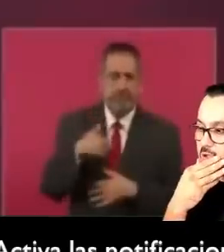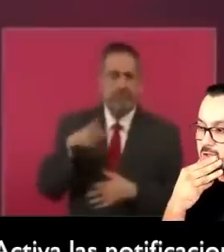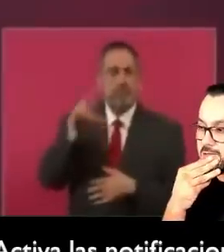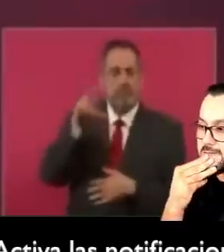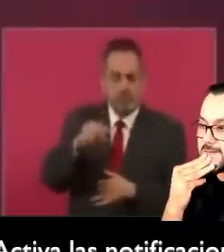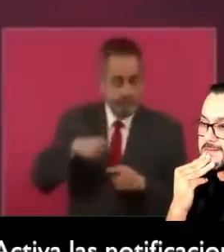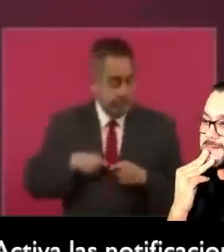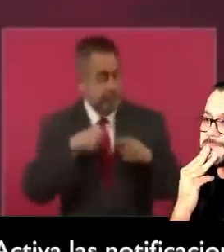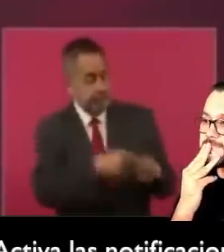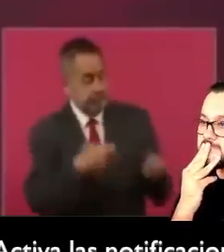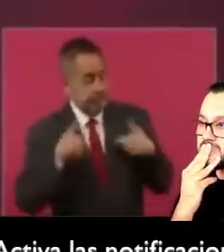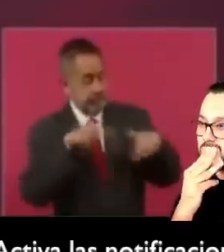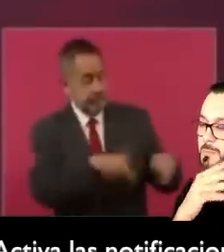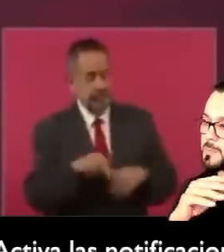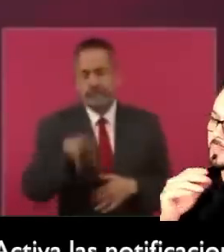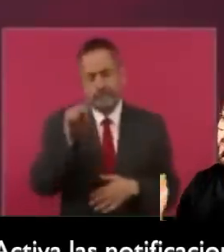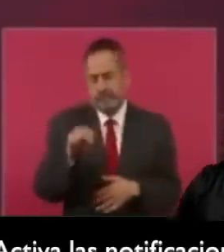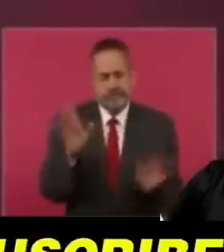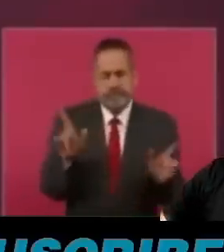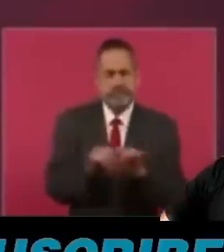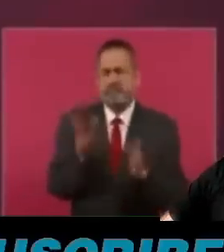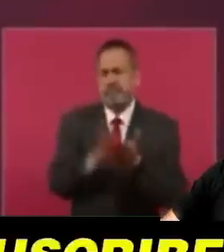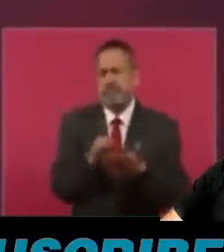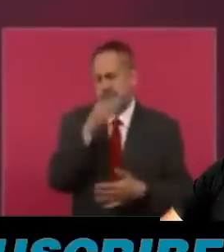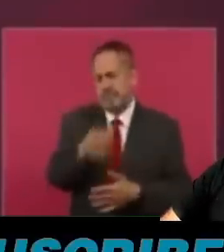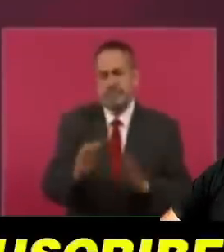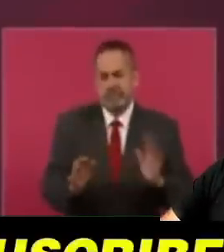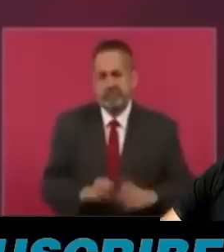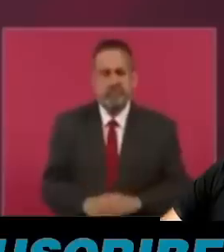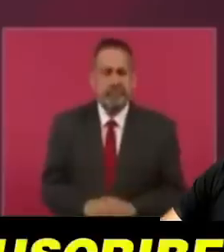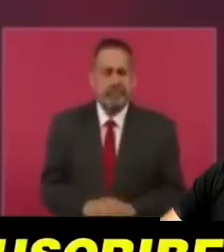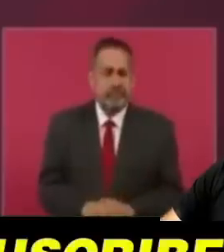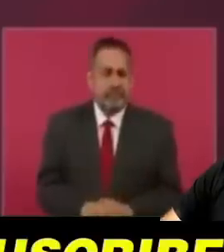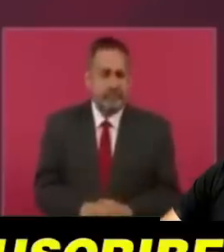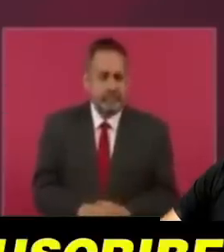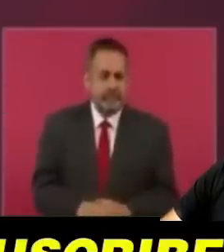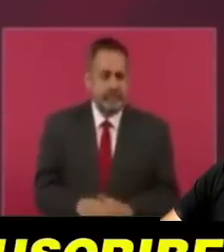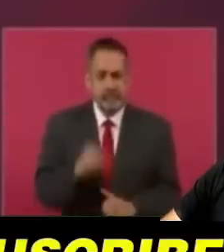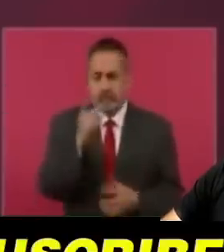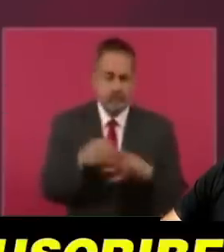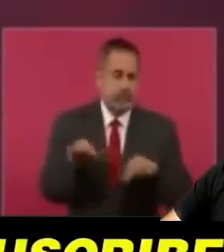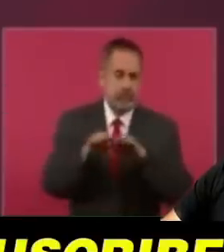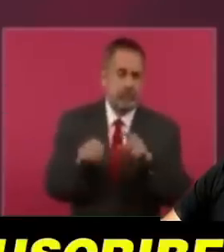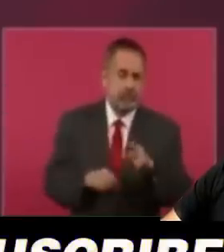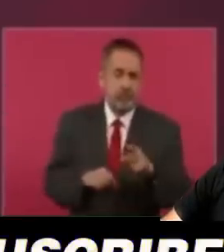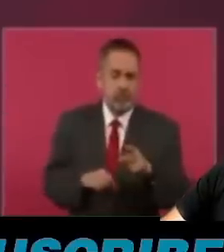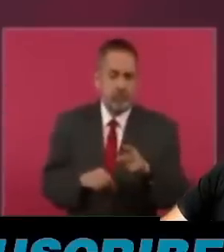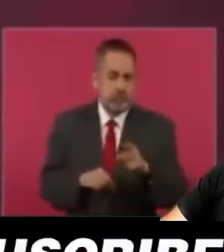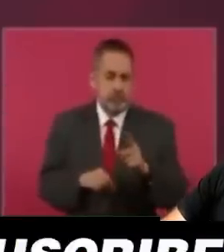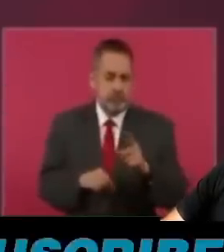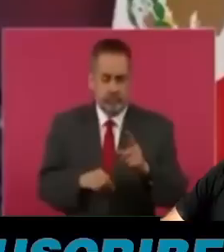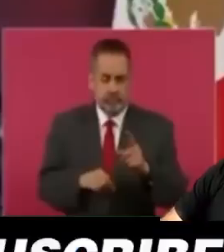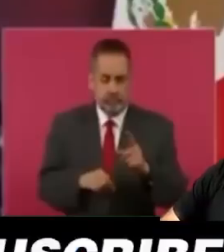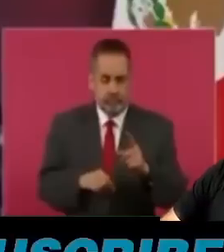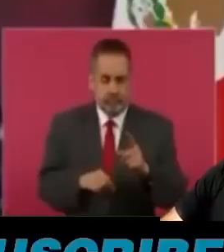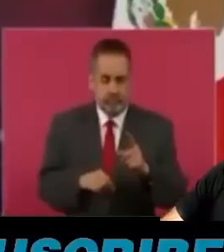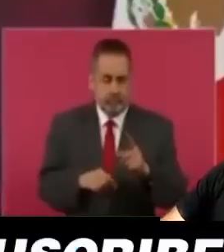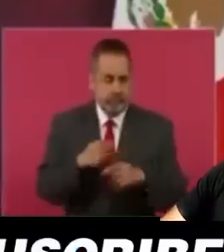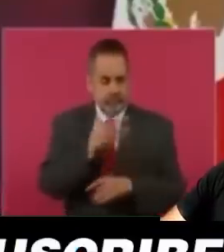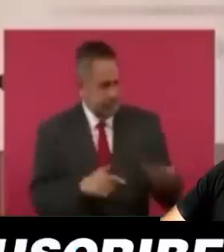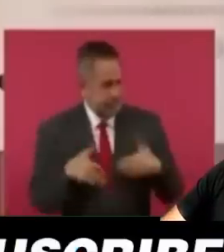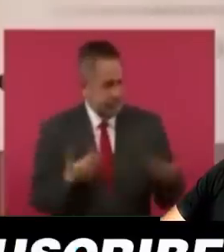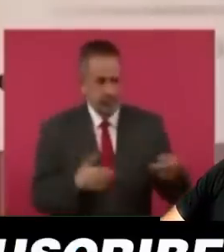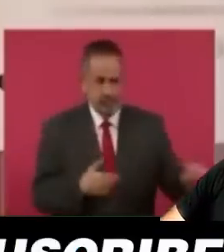ir aclarando. Es muy importante que se vayan quitando